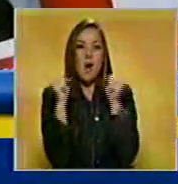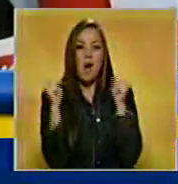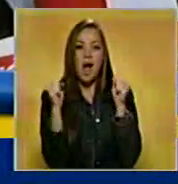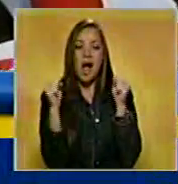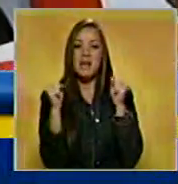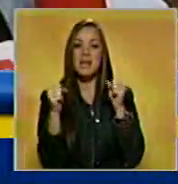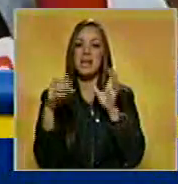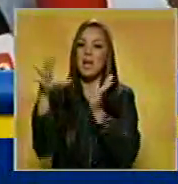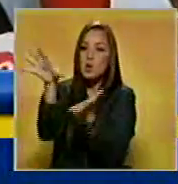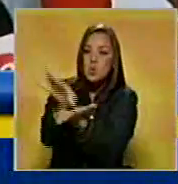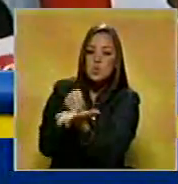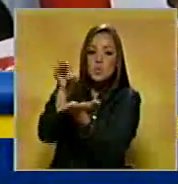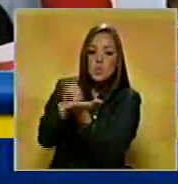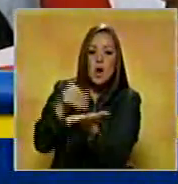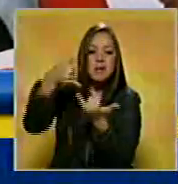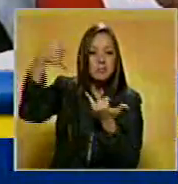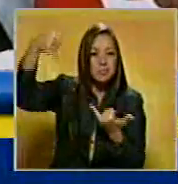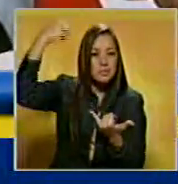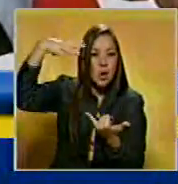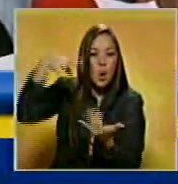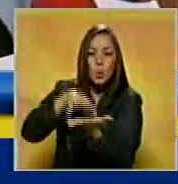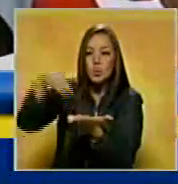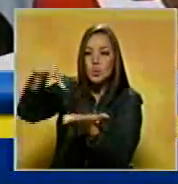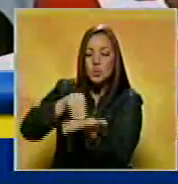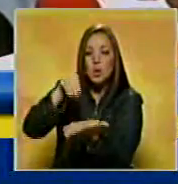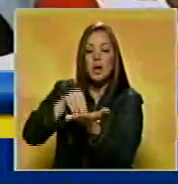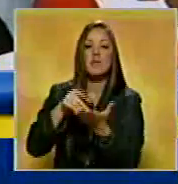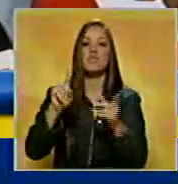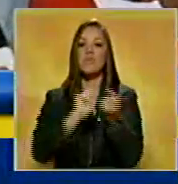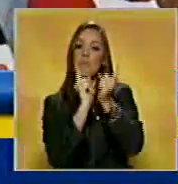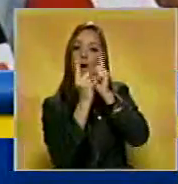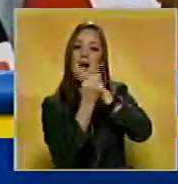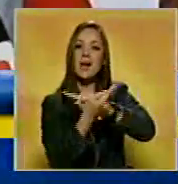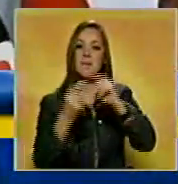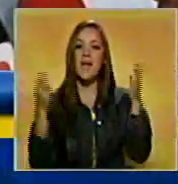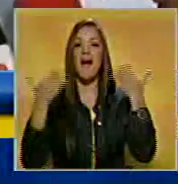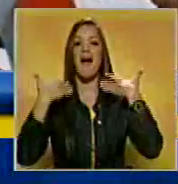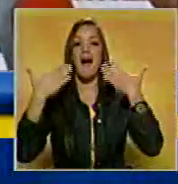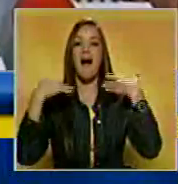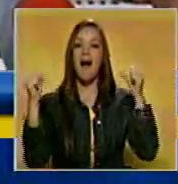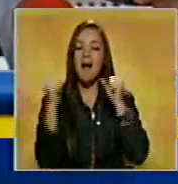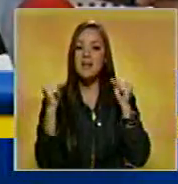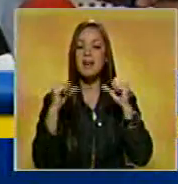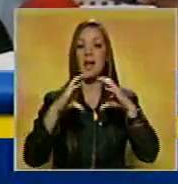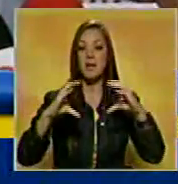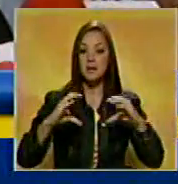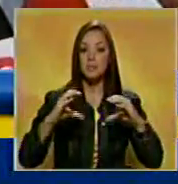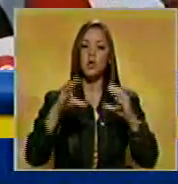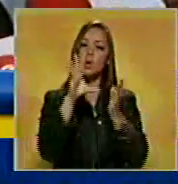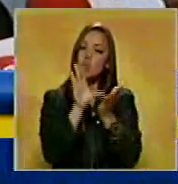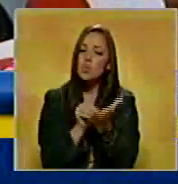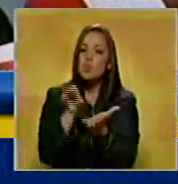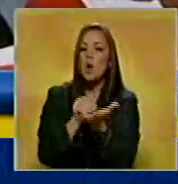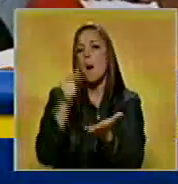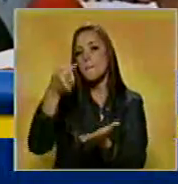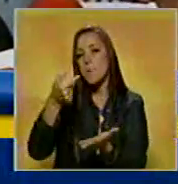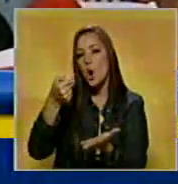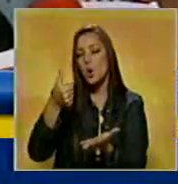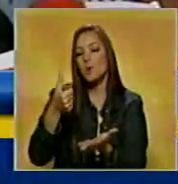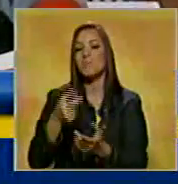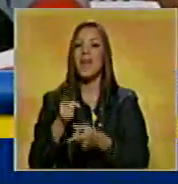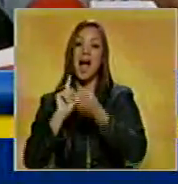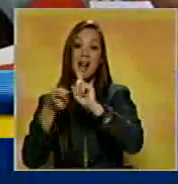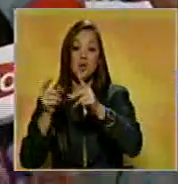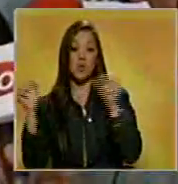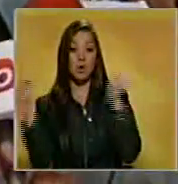de alto consumo por aire acondicionado de bajo consumo. Hay aires que están viejos, que falta de